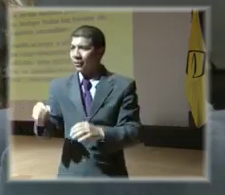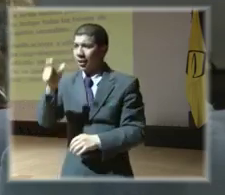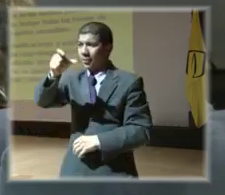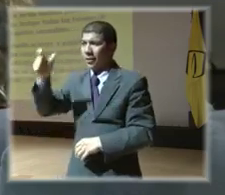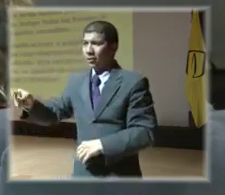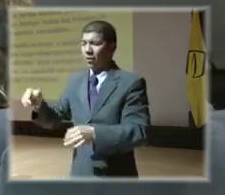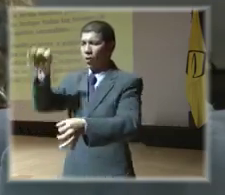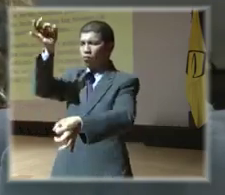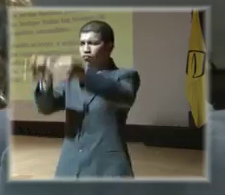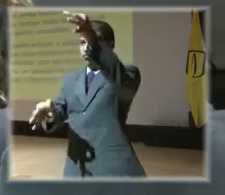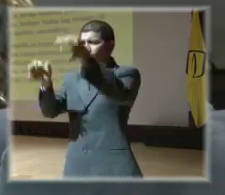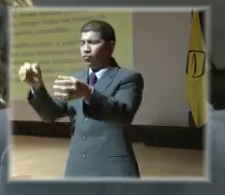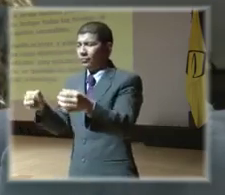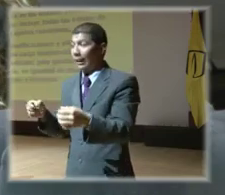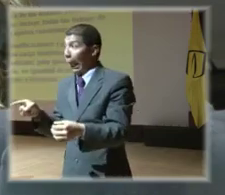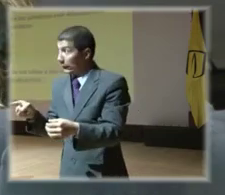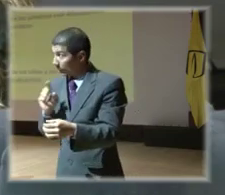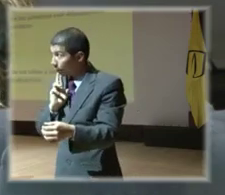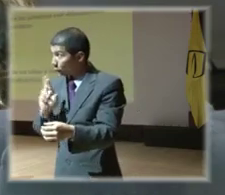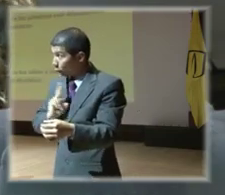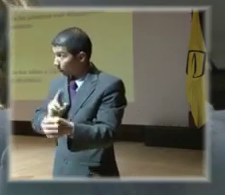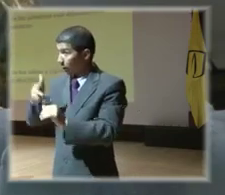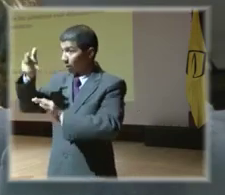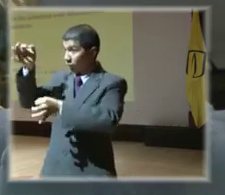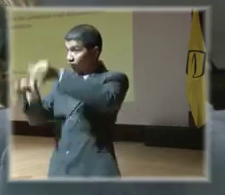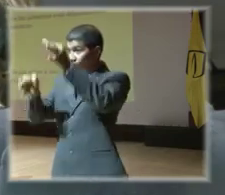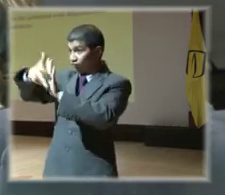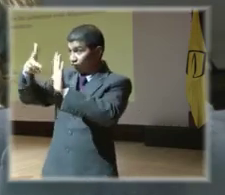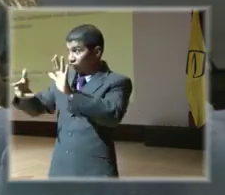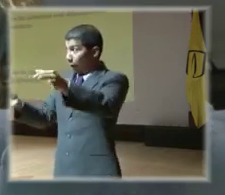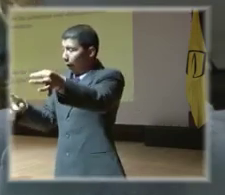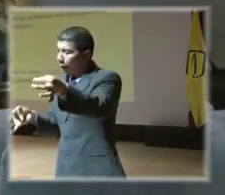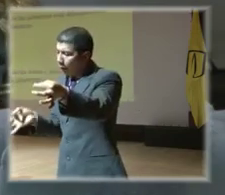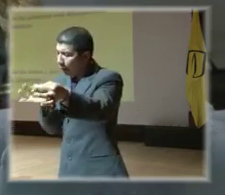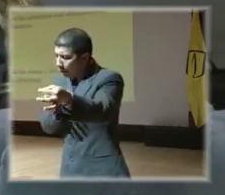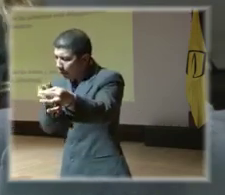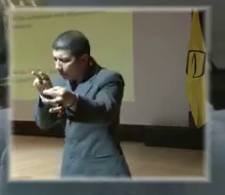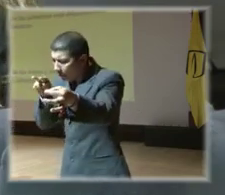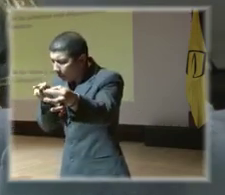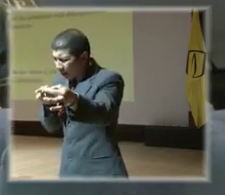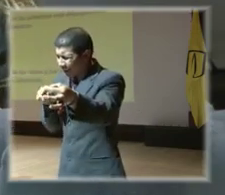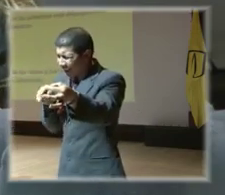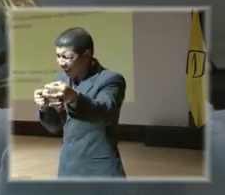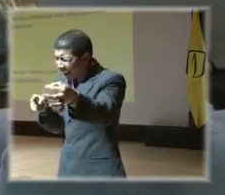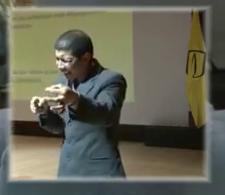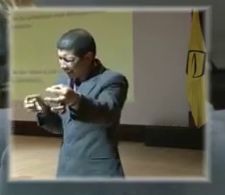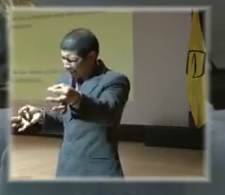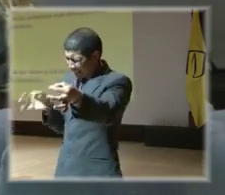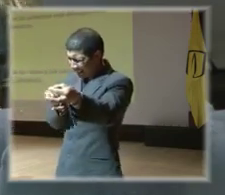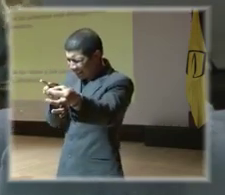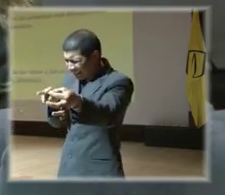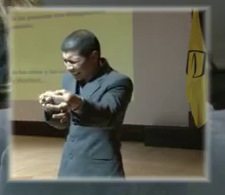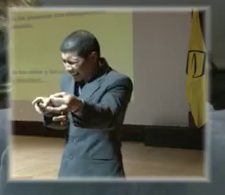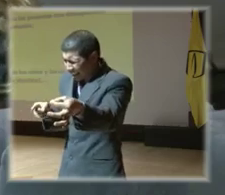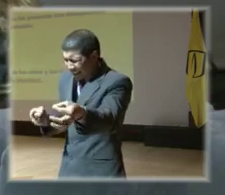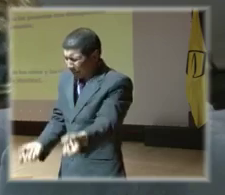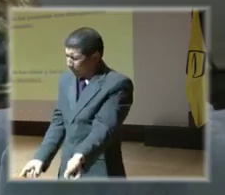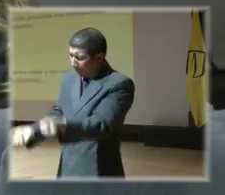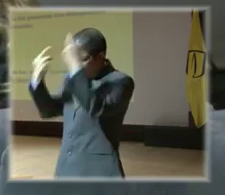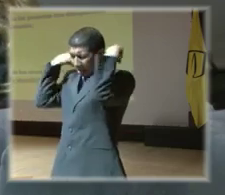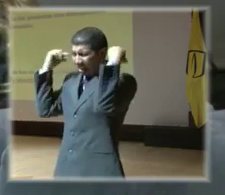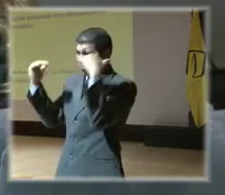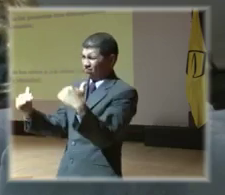que el inicio es la Corte ha pensado o ha vuelto a pensar en tu caso, Mario, y ha decidido que tú,